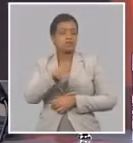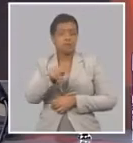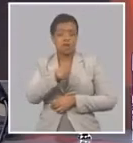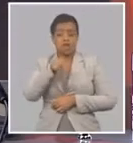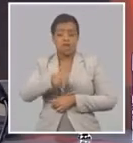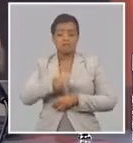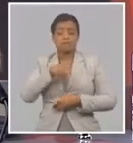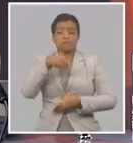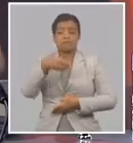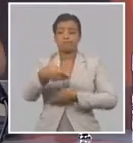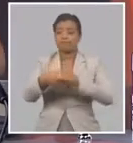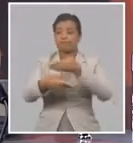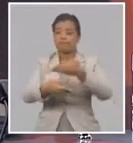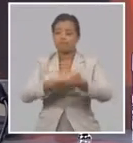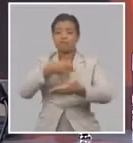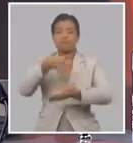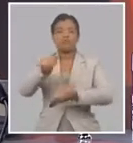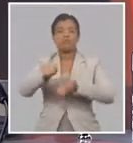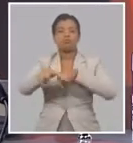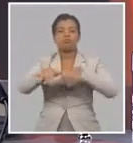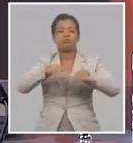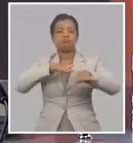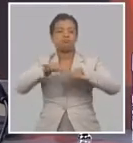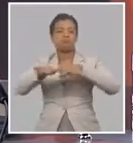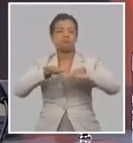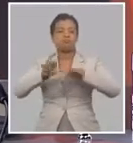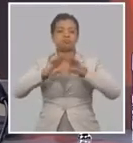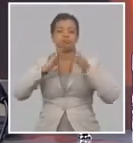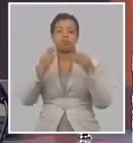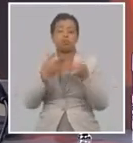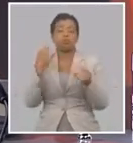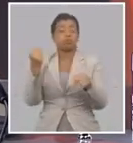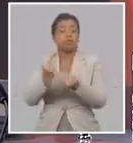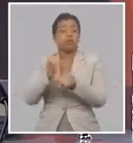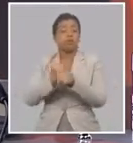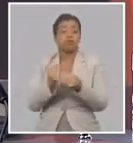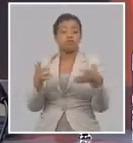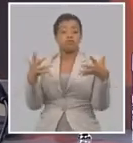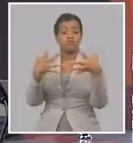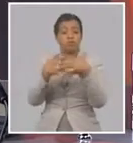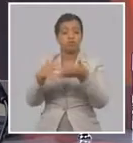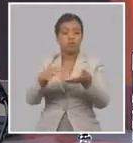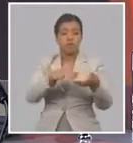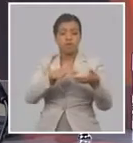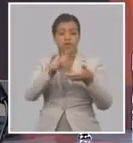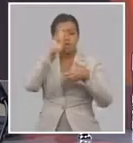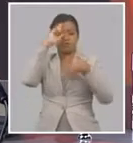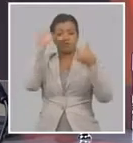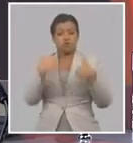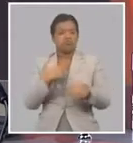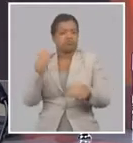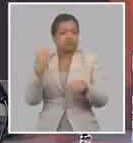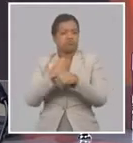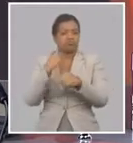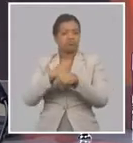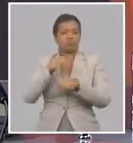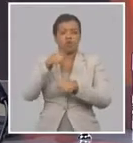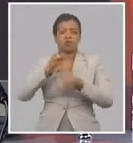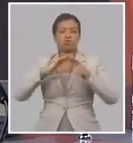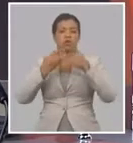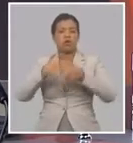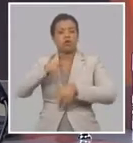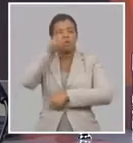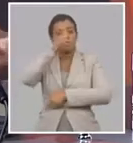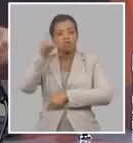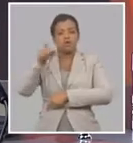este proceso y en la preparación de todos estos protocolos es este trabajo mancomunado de un grupo de compañeros la salud pública que elaboran hoy en todos nuestros puntos de entrada